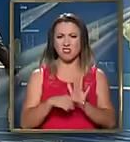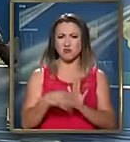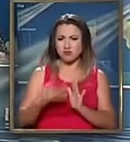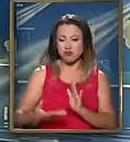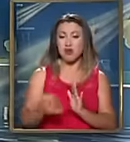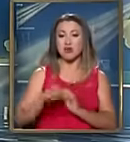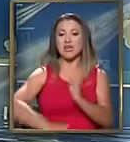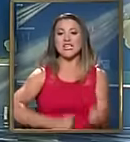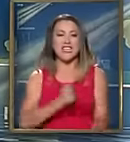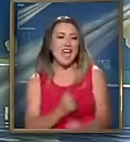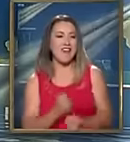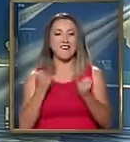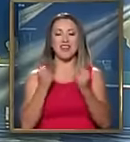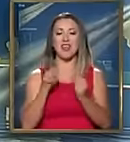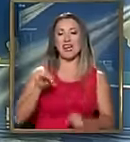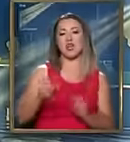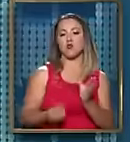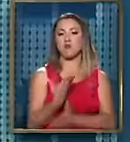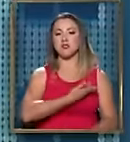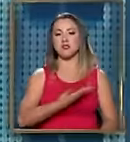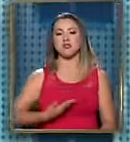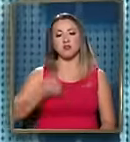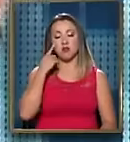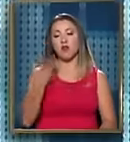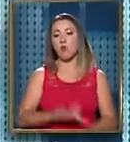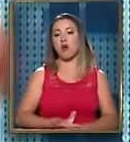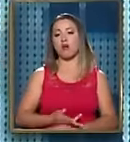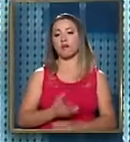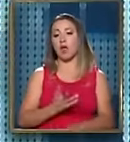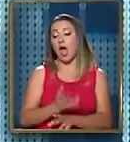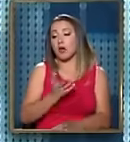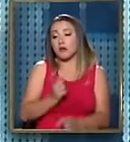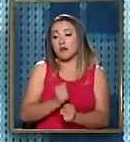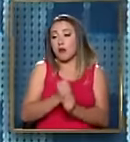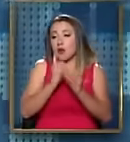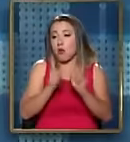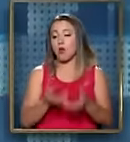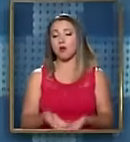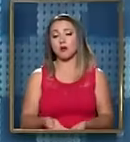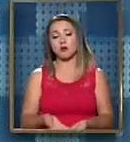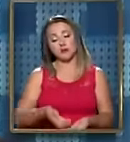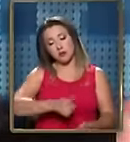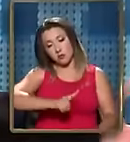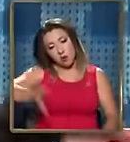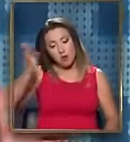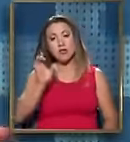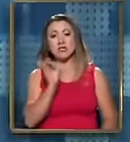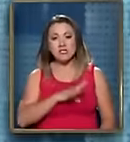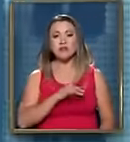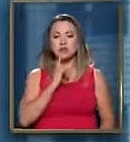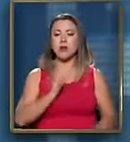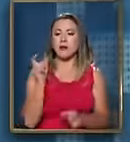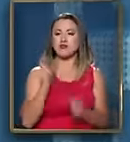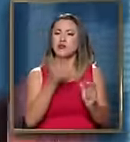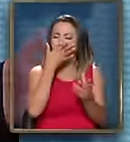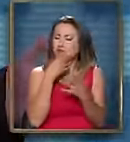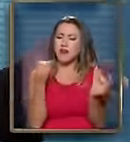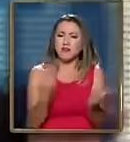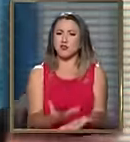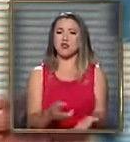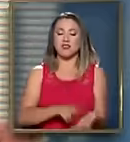Oye, este año vamos a tener que elegir nuevo presidente, pero weón, que salga, que trabajar igual, pues weón, ¿no? Y Chile tiene gente maravillosa, weón,